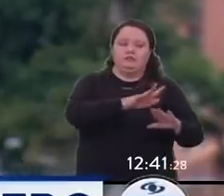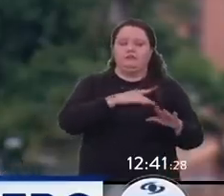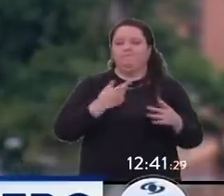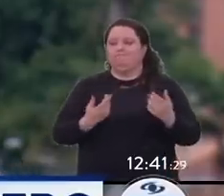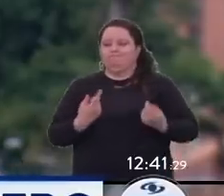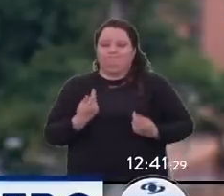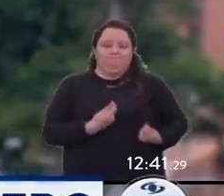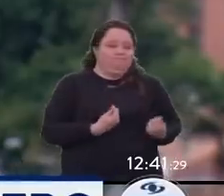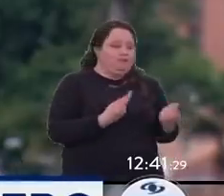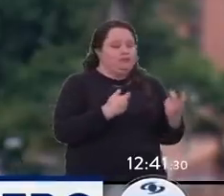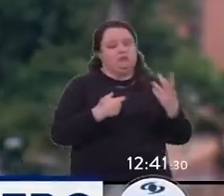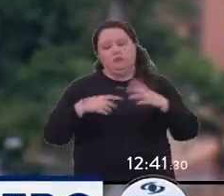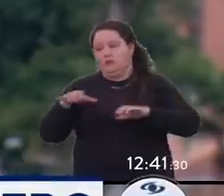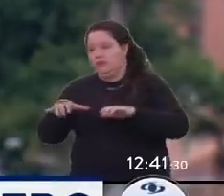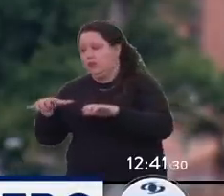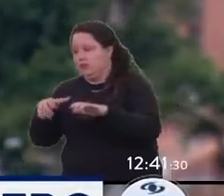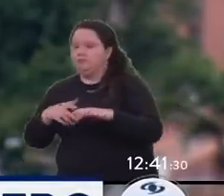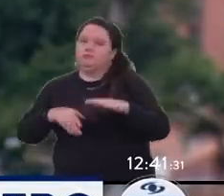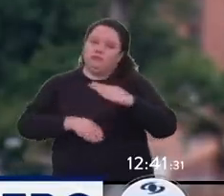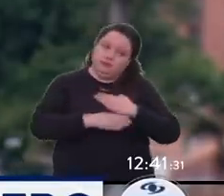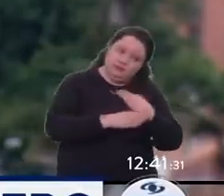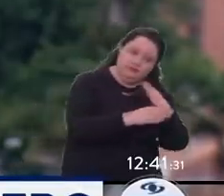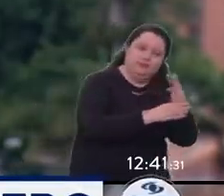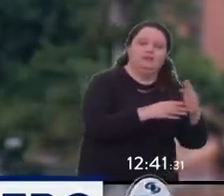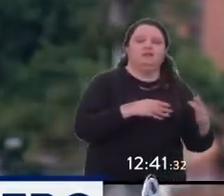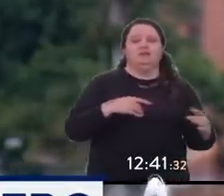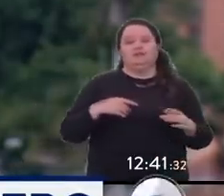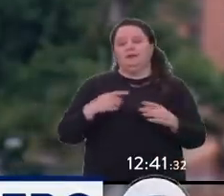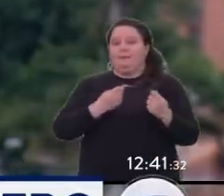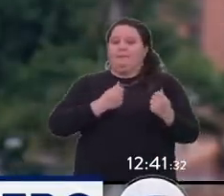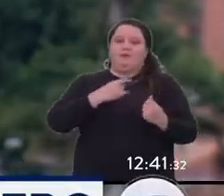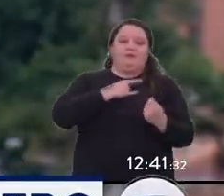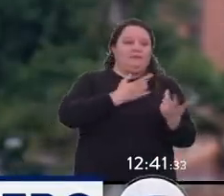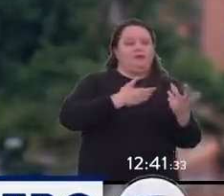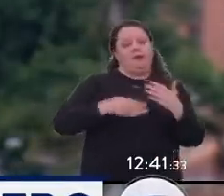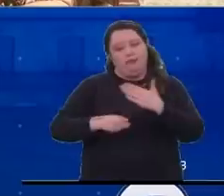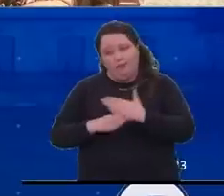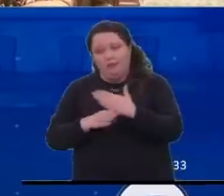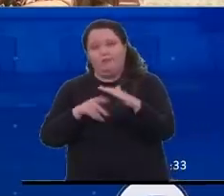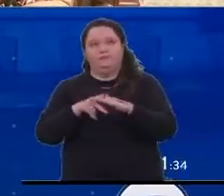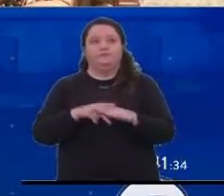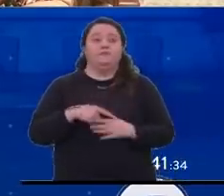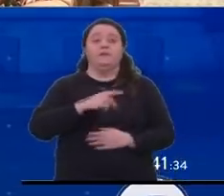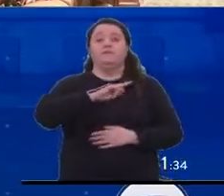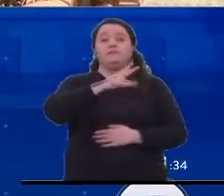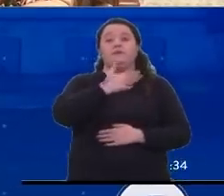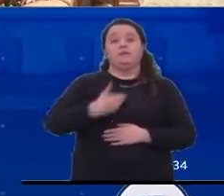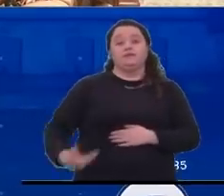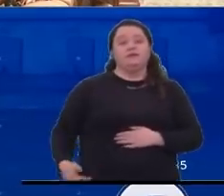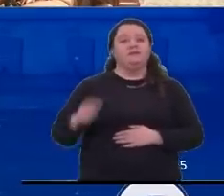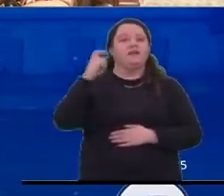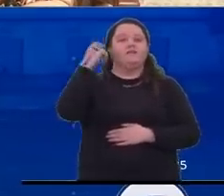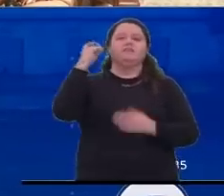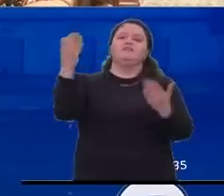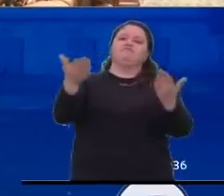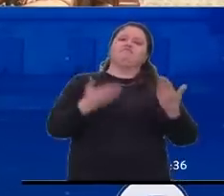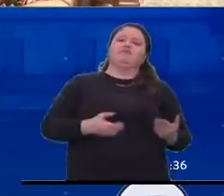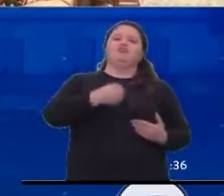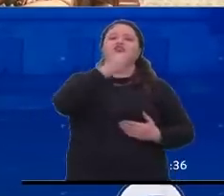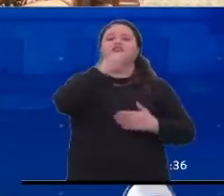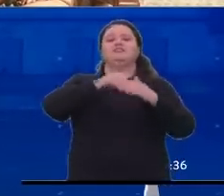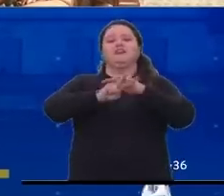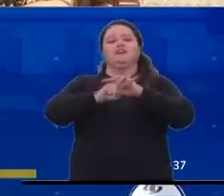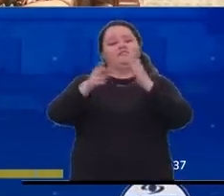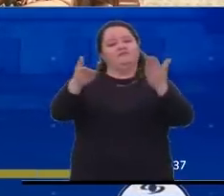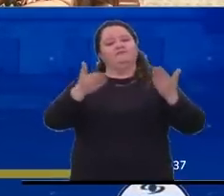no tenía dinero para asumir los costos de una universidad. Vicepresidenta Francia Márquez, bienvenida a Noticias Caracol.